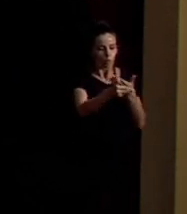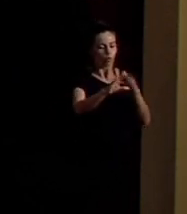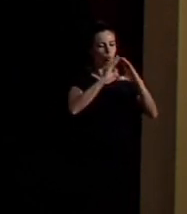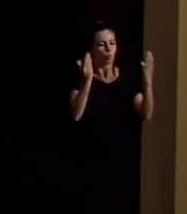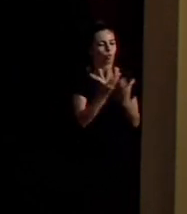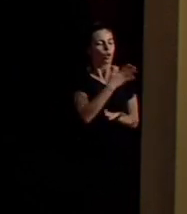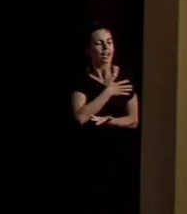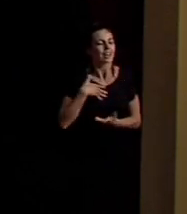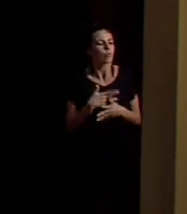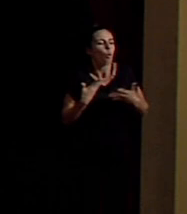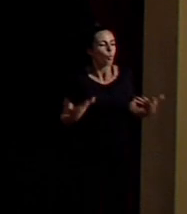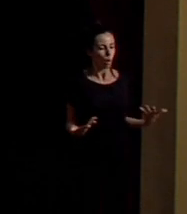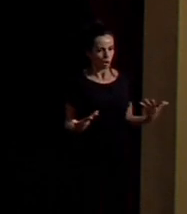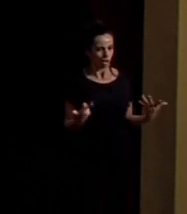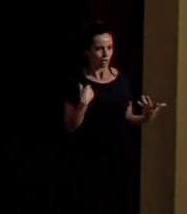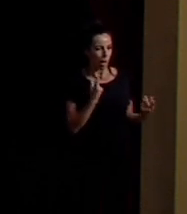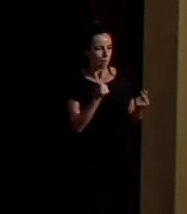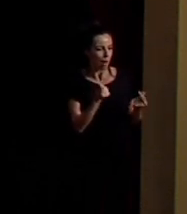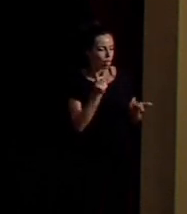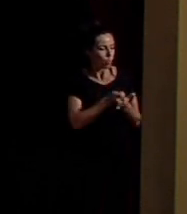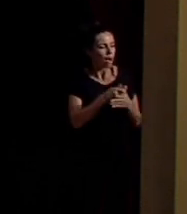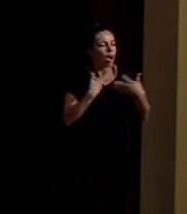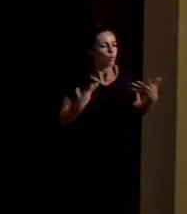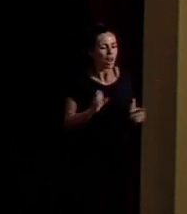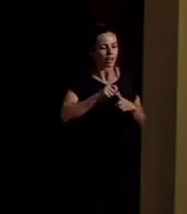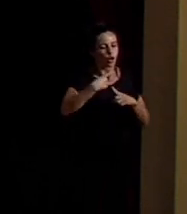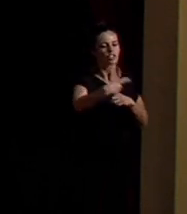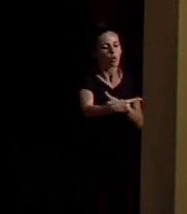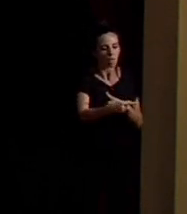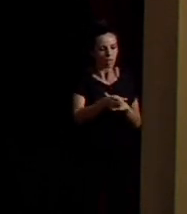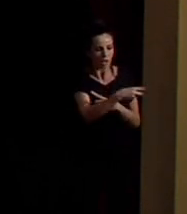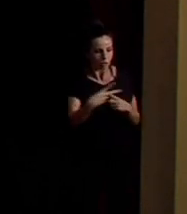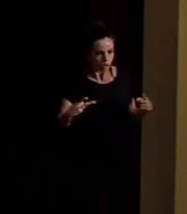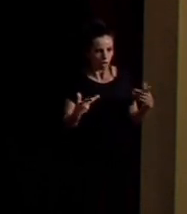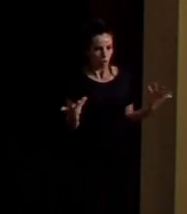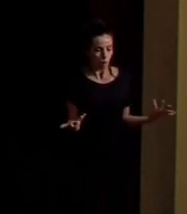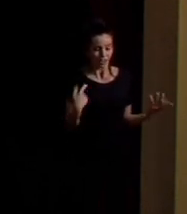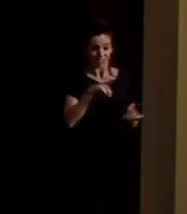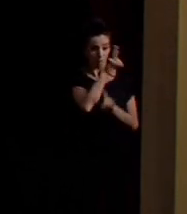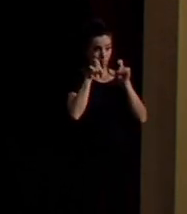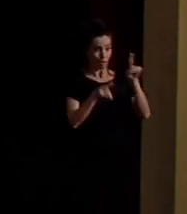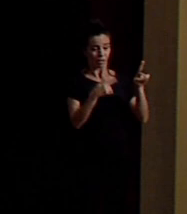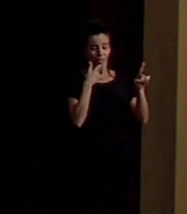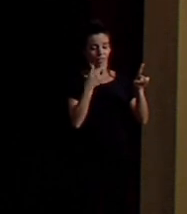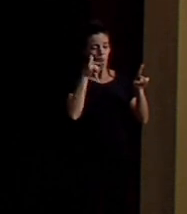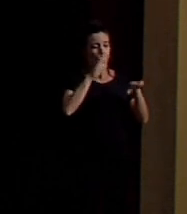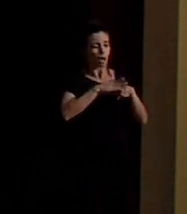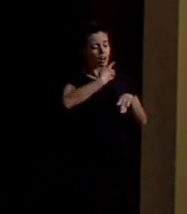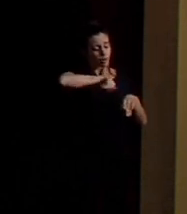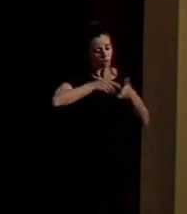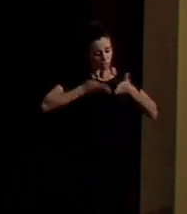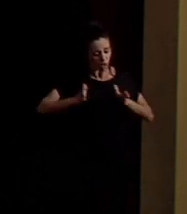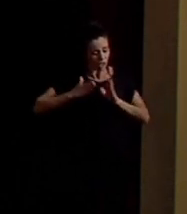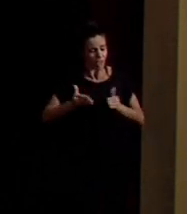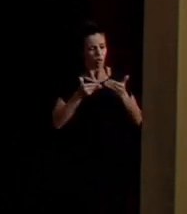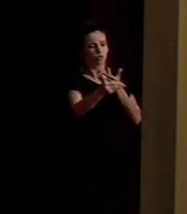a qué precio, ¿no? Esa idea, ¿no?, tópica, ¿no?, de qué mundo le queremos dejar a nuestros hijos y a nuestra hija. Y